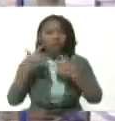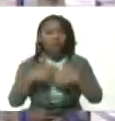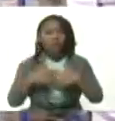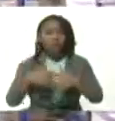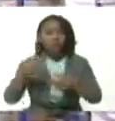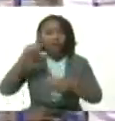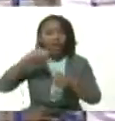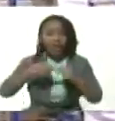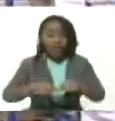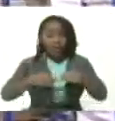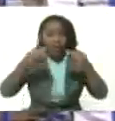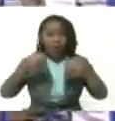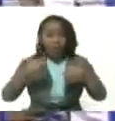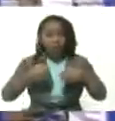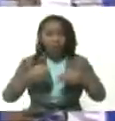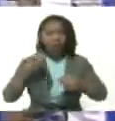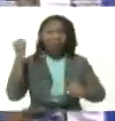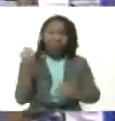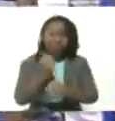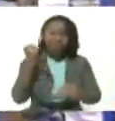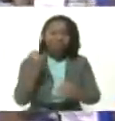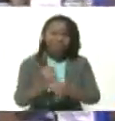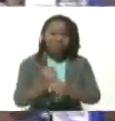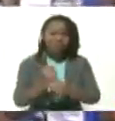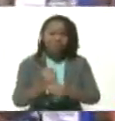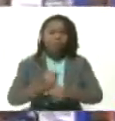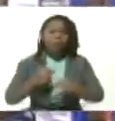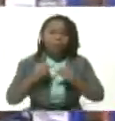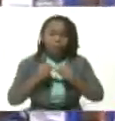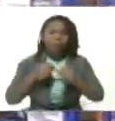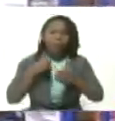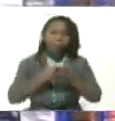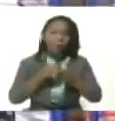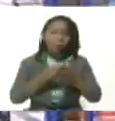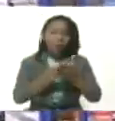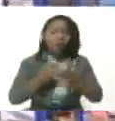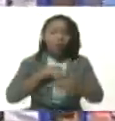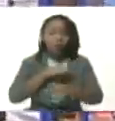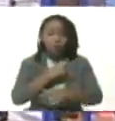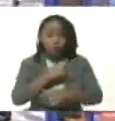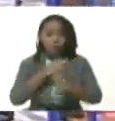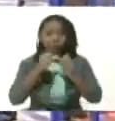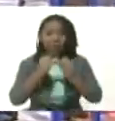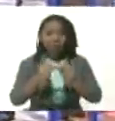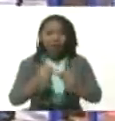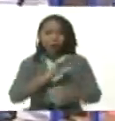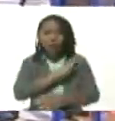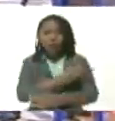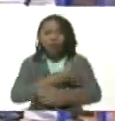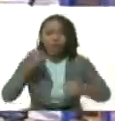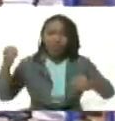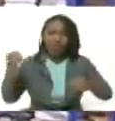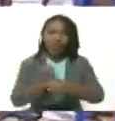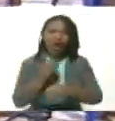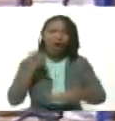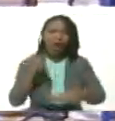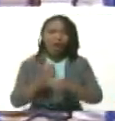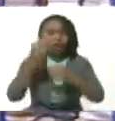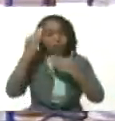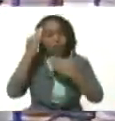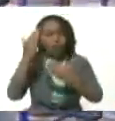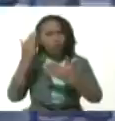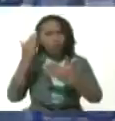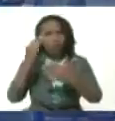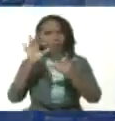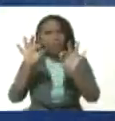quedamos aquí a echarle pichón, como dicen, y a persistir, hemos mantenido la fuerza laboral. Un saludo especial de